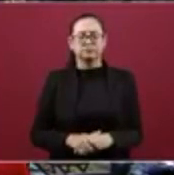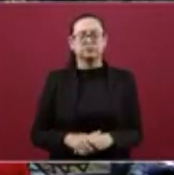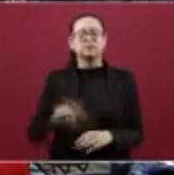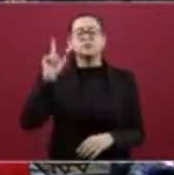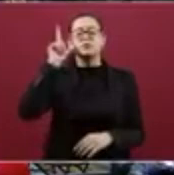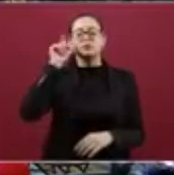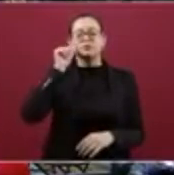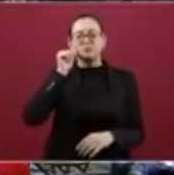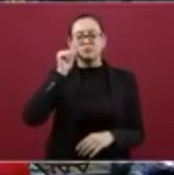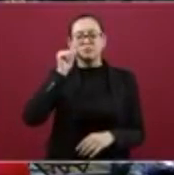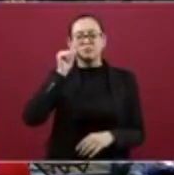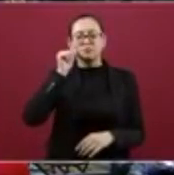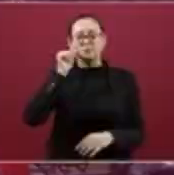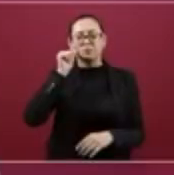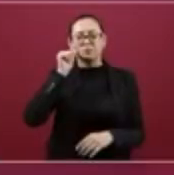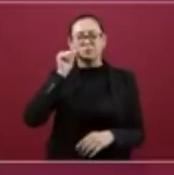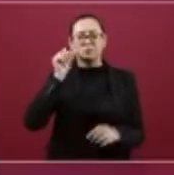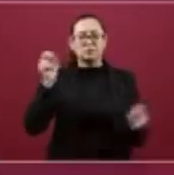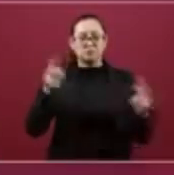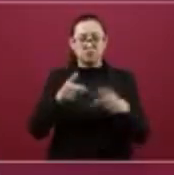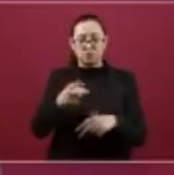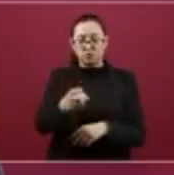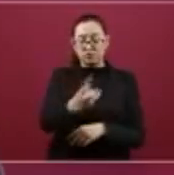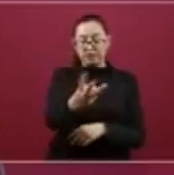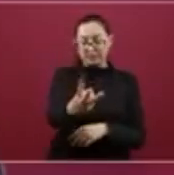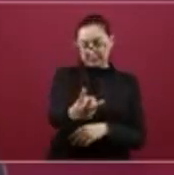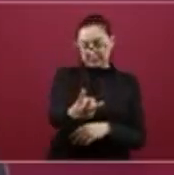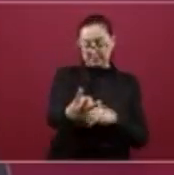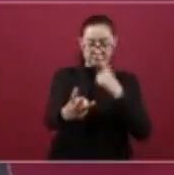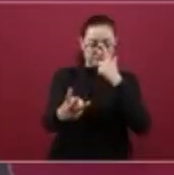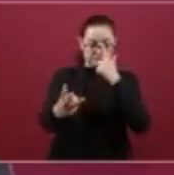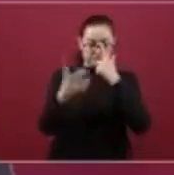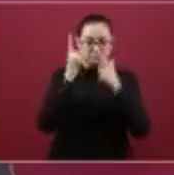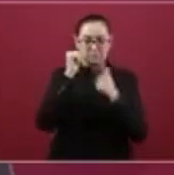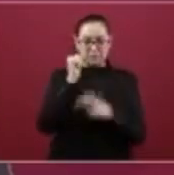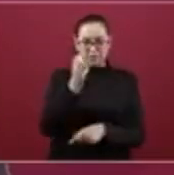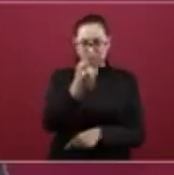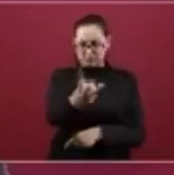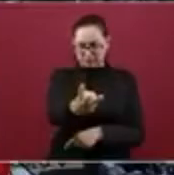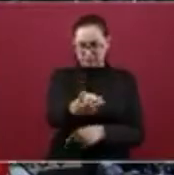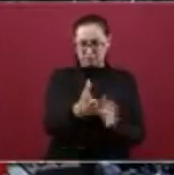Mañana ustedes, los tres, de favor, ¿sí?